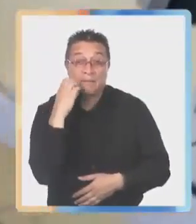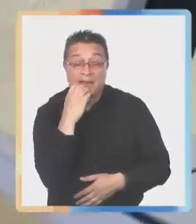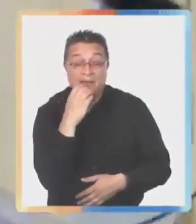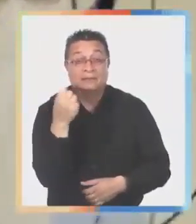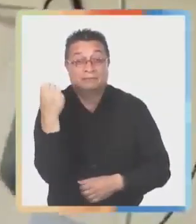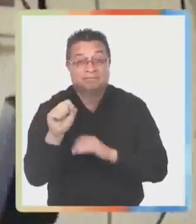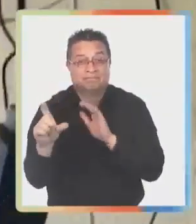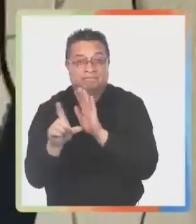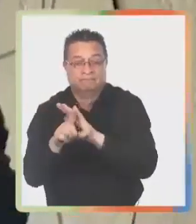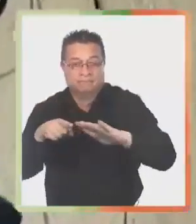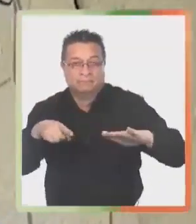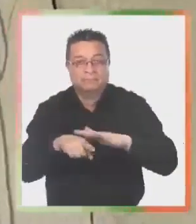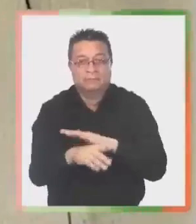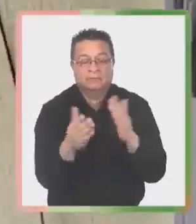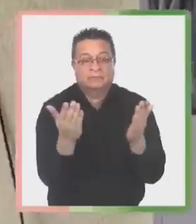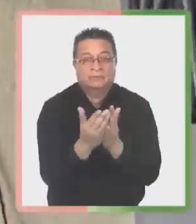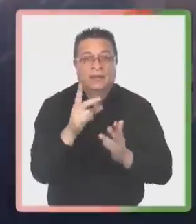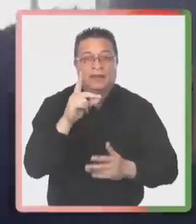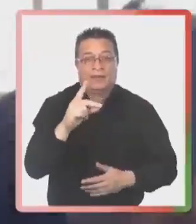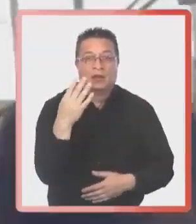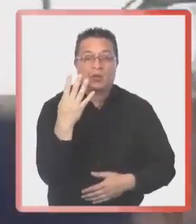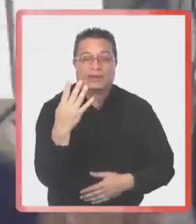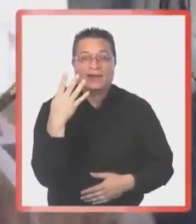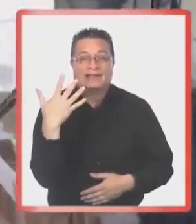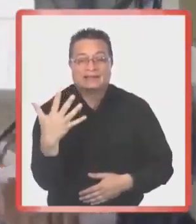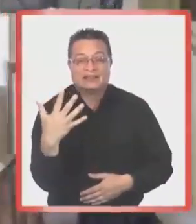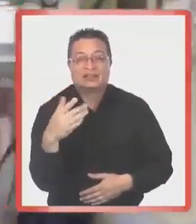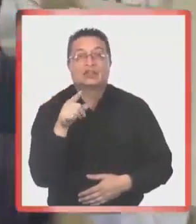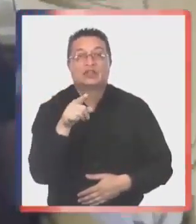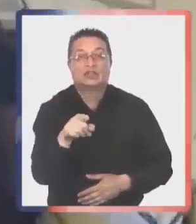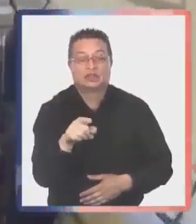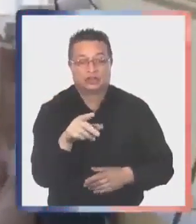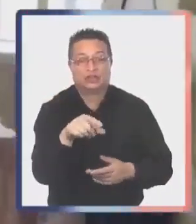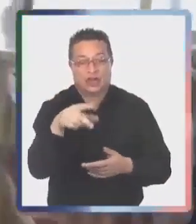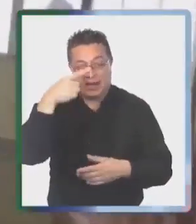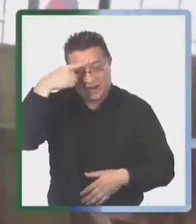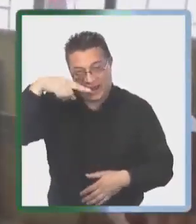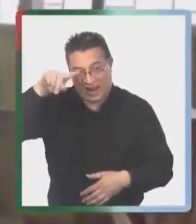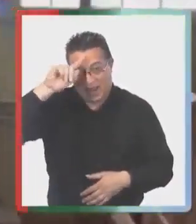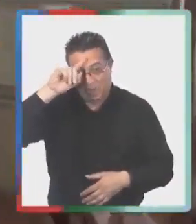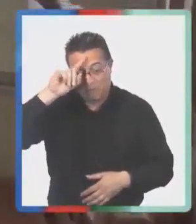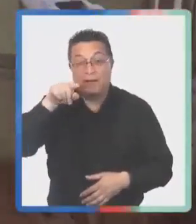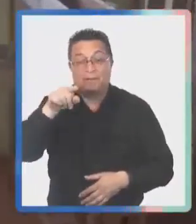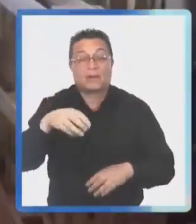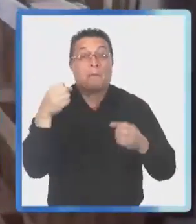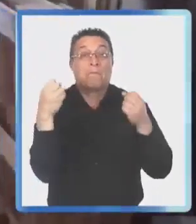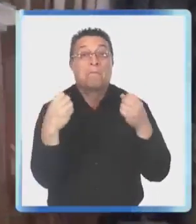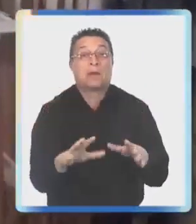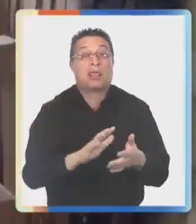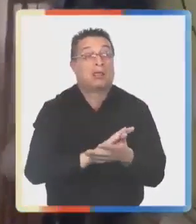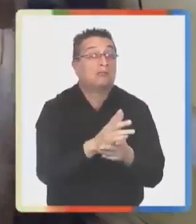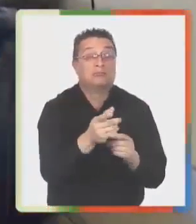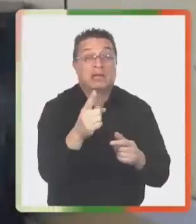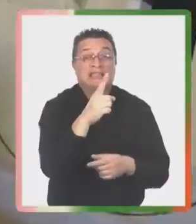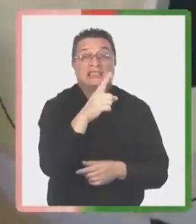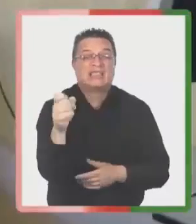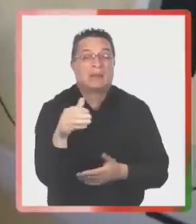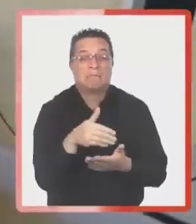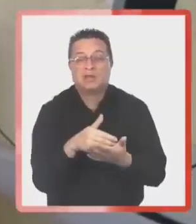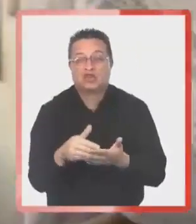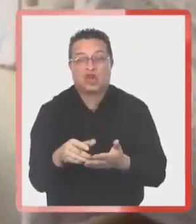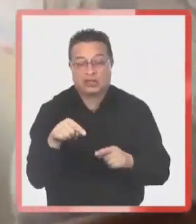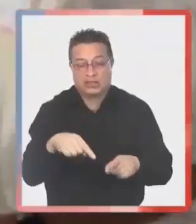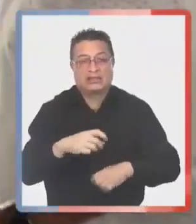13 de mayo, delincuentes ingresaron a la escuela de 45 Emilio Sotomayor de Calama con una pérdida de